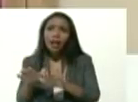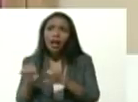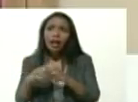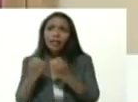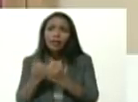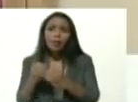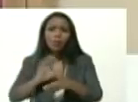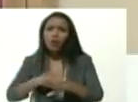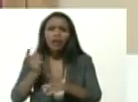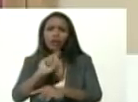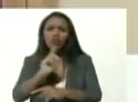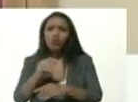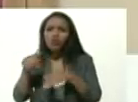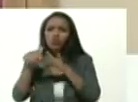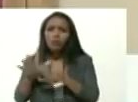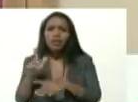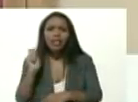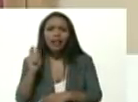tareas también?